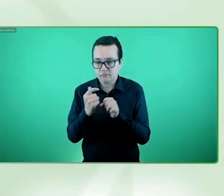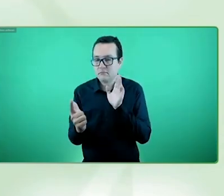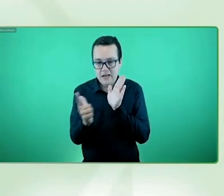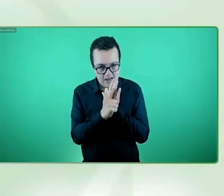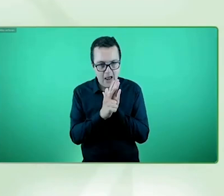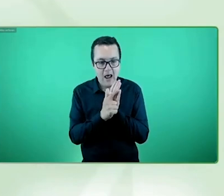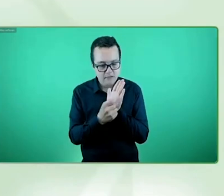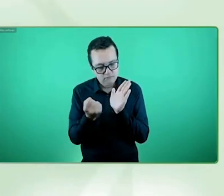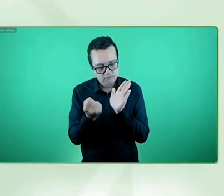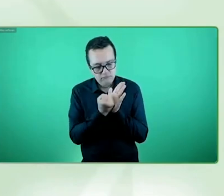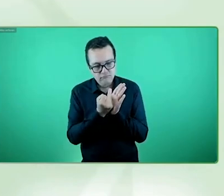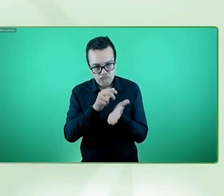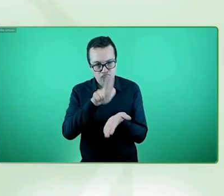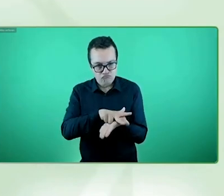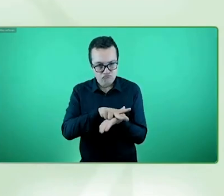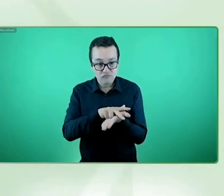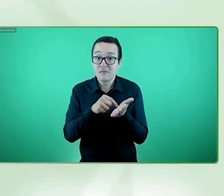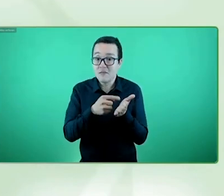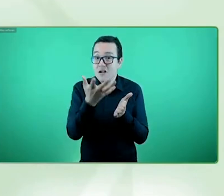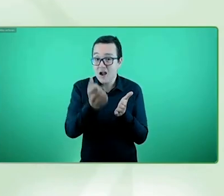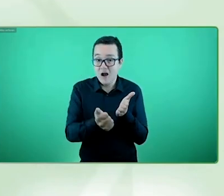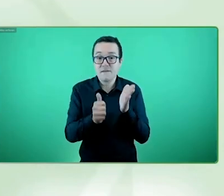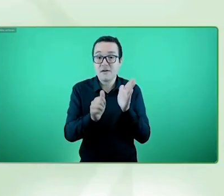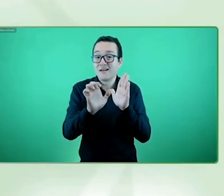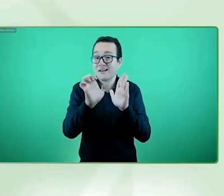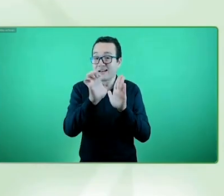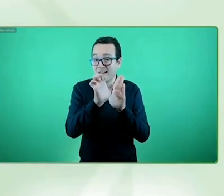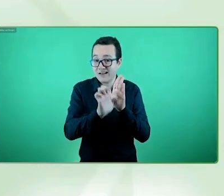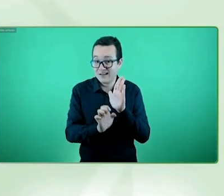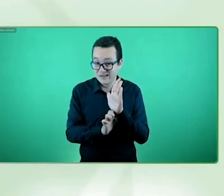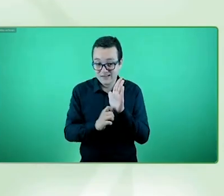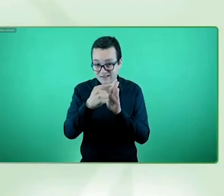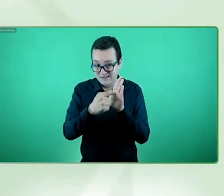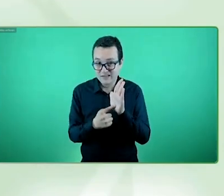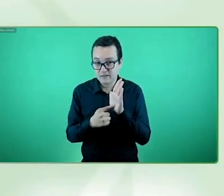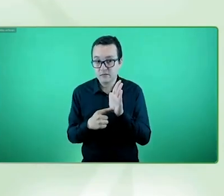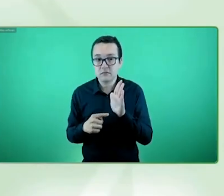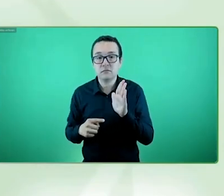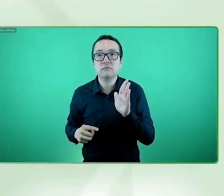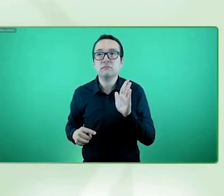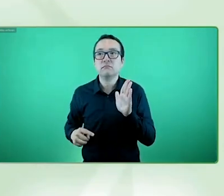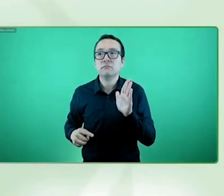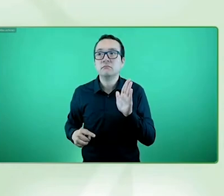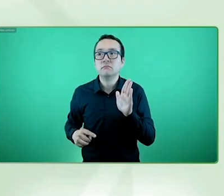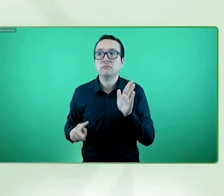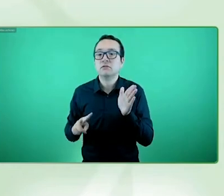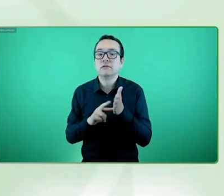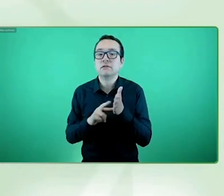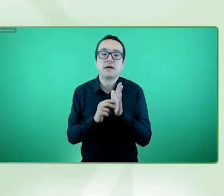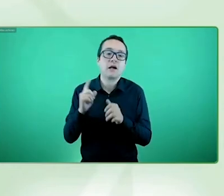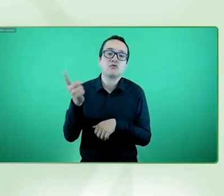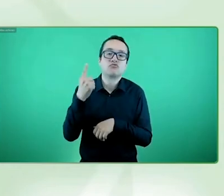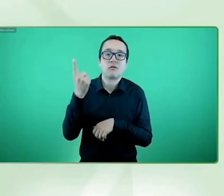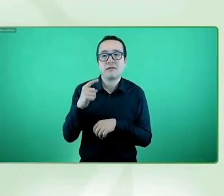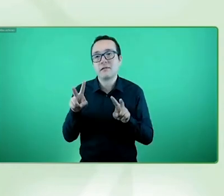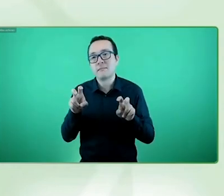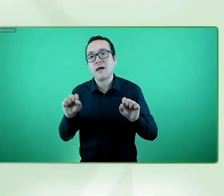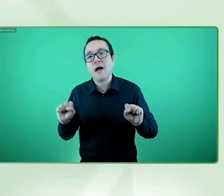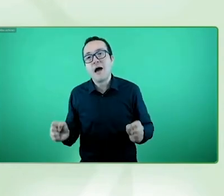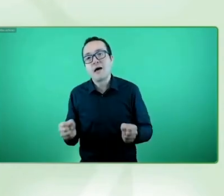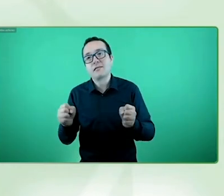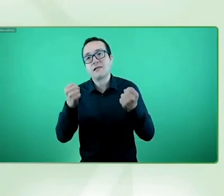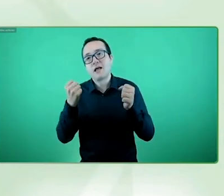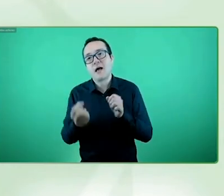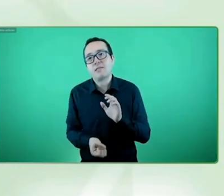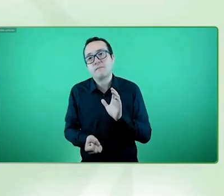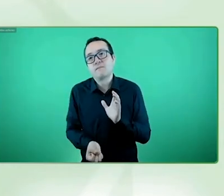estatutos no nos limitamos solo a describir como actividad productiva el área de la